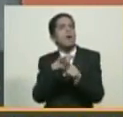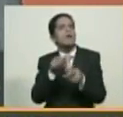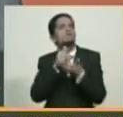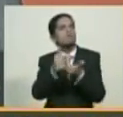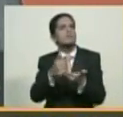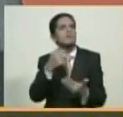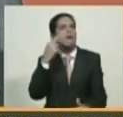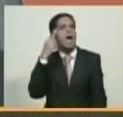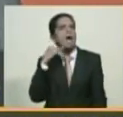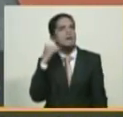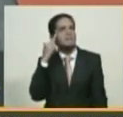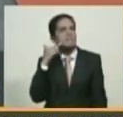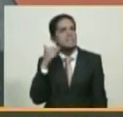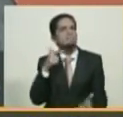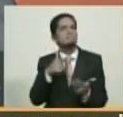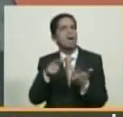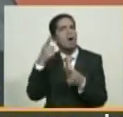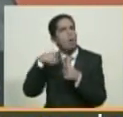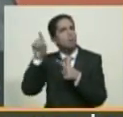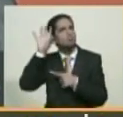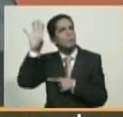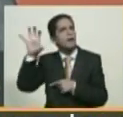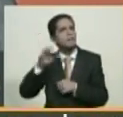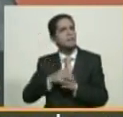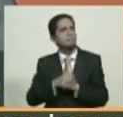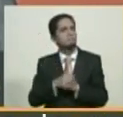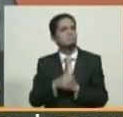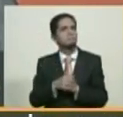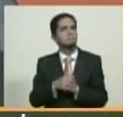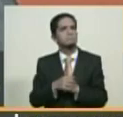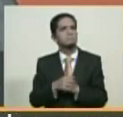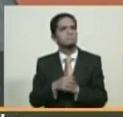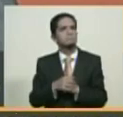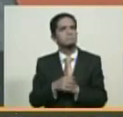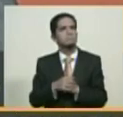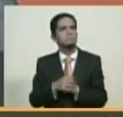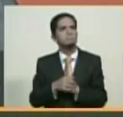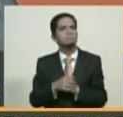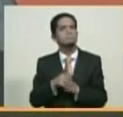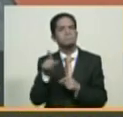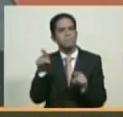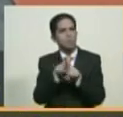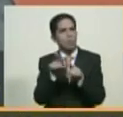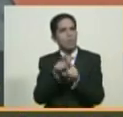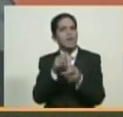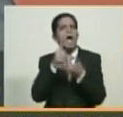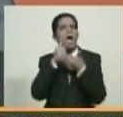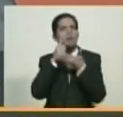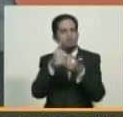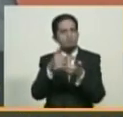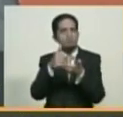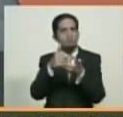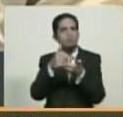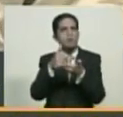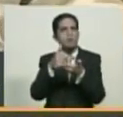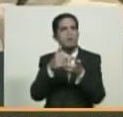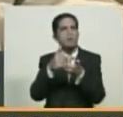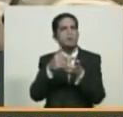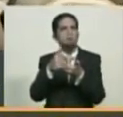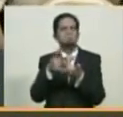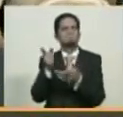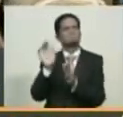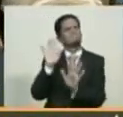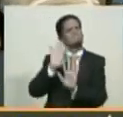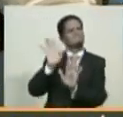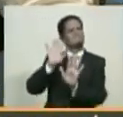como ayudaron a Siria, como ayudaron a Libia, como siguen ayudando en Afganistán. No, muchísimas gracias. Esa ayuda ni